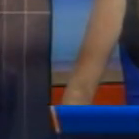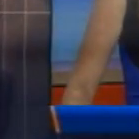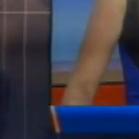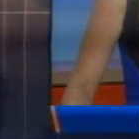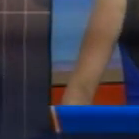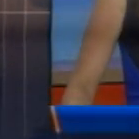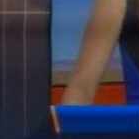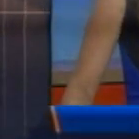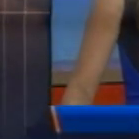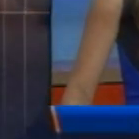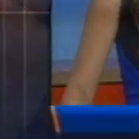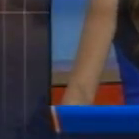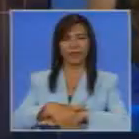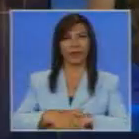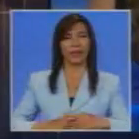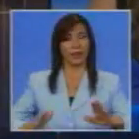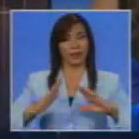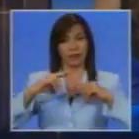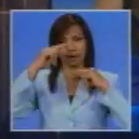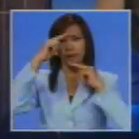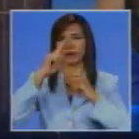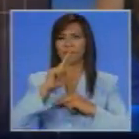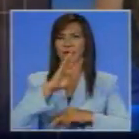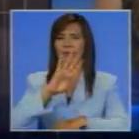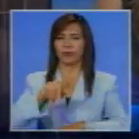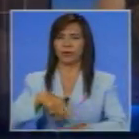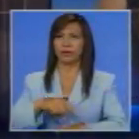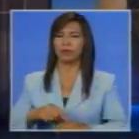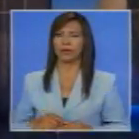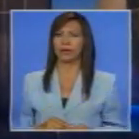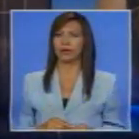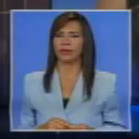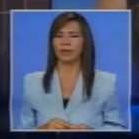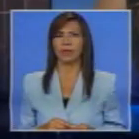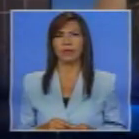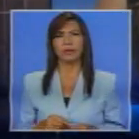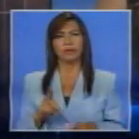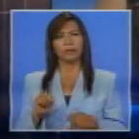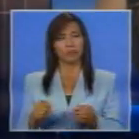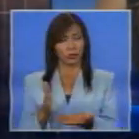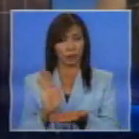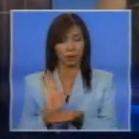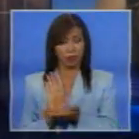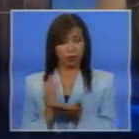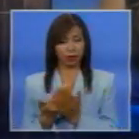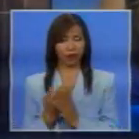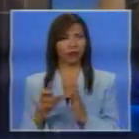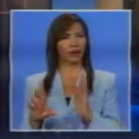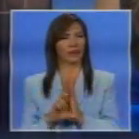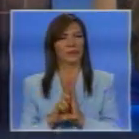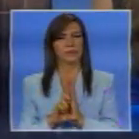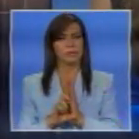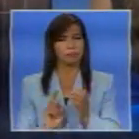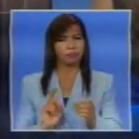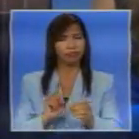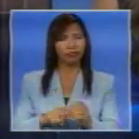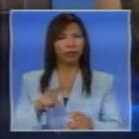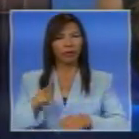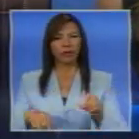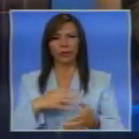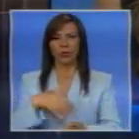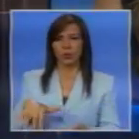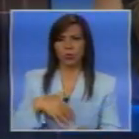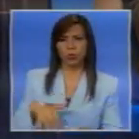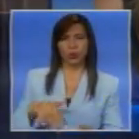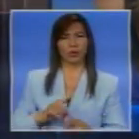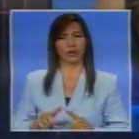¿Cómo están? Muy buenas tardes con todos. Bienvenidos a 24 horas. Se multiplican las dudas y cuestionamientos a las nuevas reglas de afiliación al IES. Ya